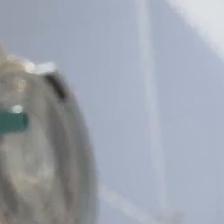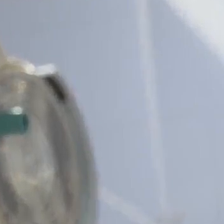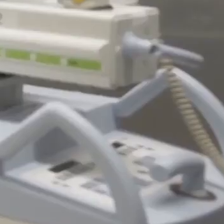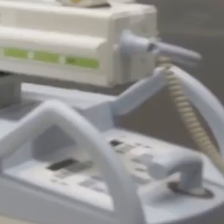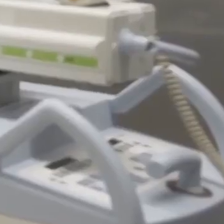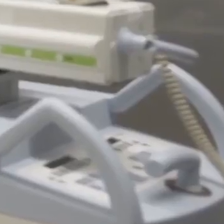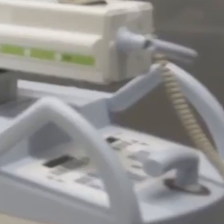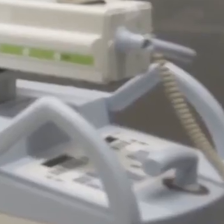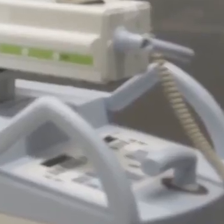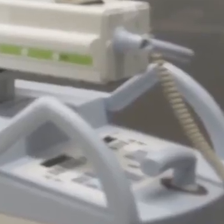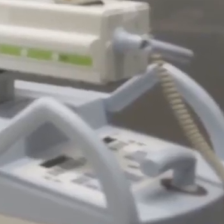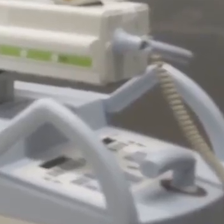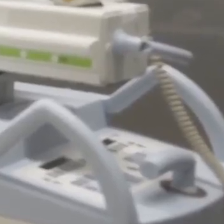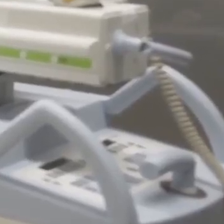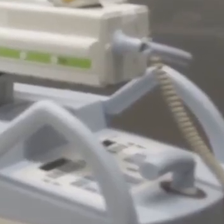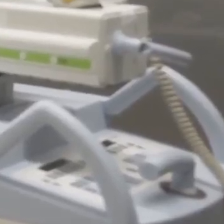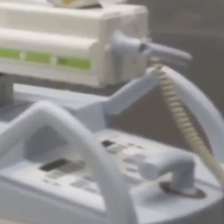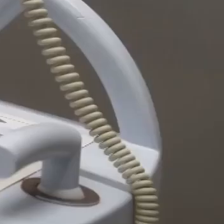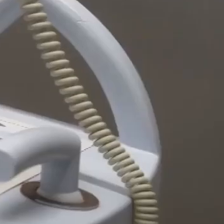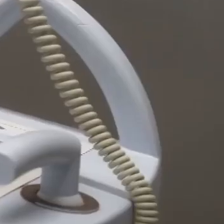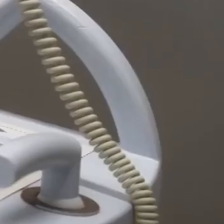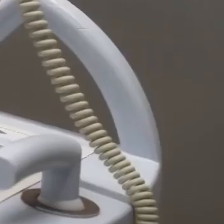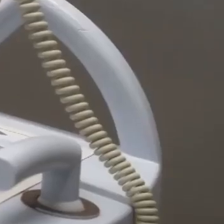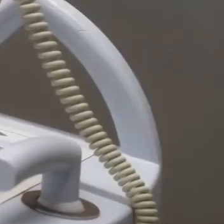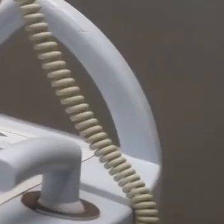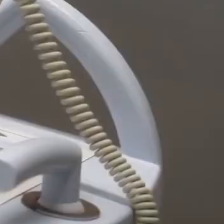minimizar los riesgos al máximo.